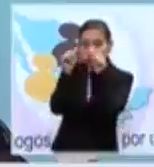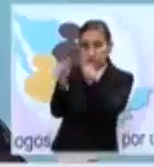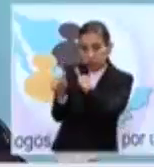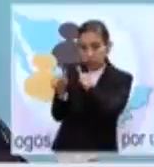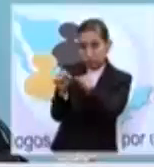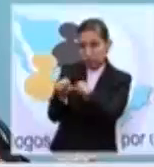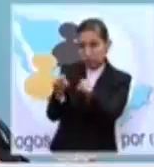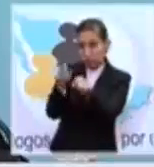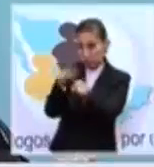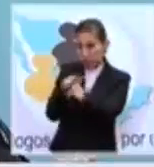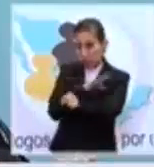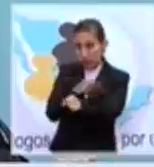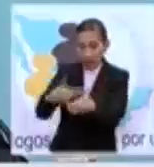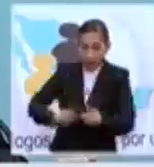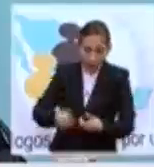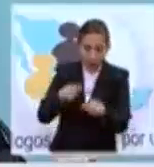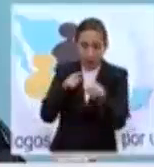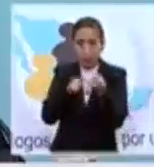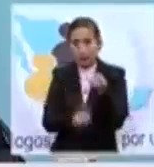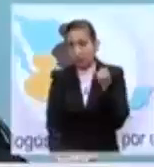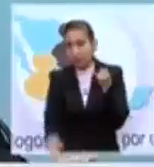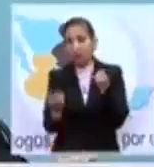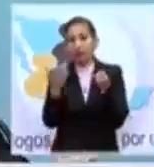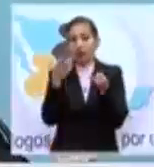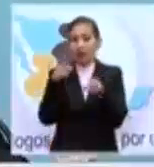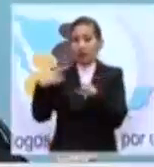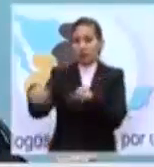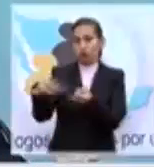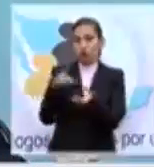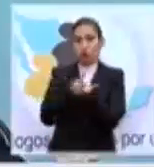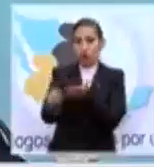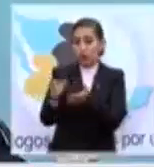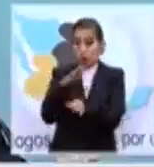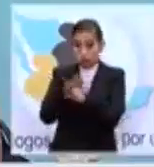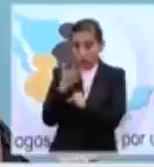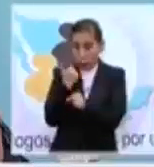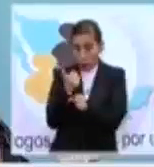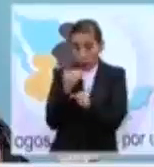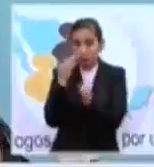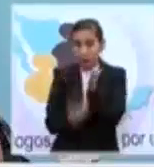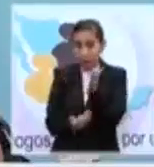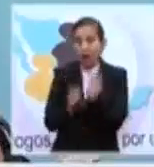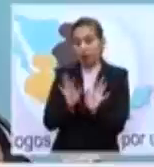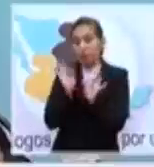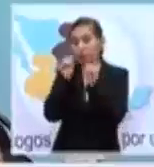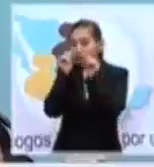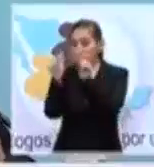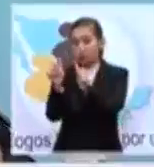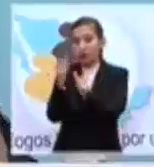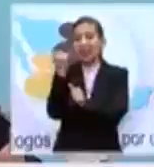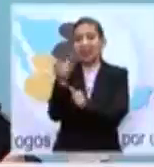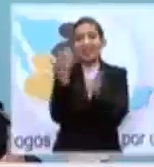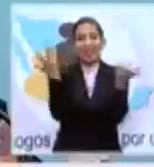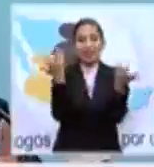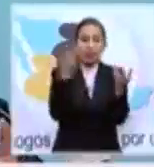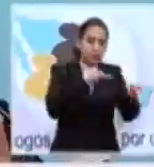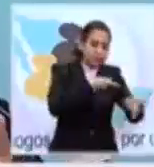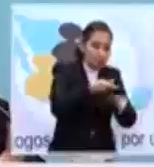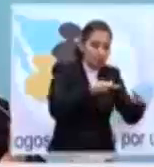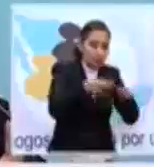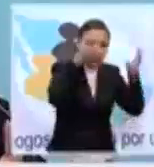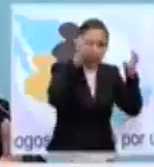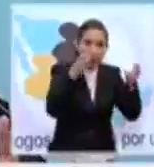sociales, en general de hambre, de sus derechos sociales que no están cubiertos, y por el otro lado desarrollar todo lo que tiene que ver con el